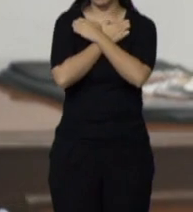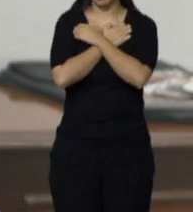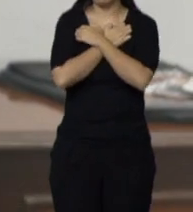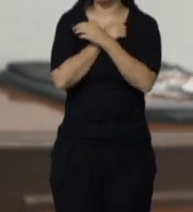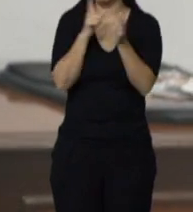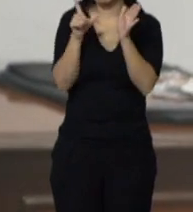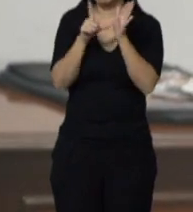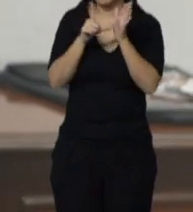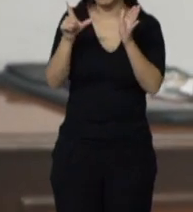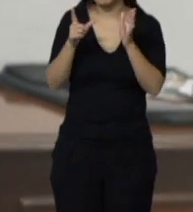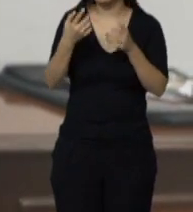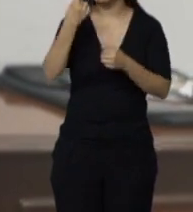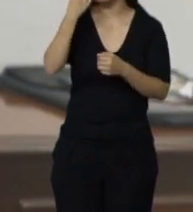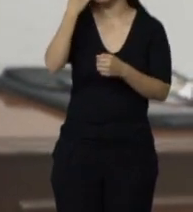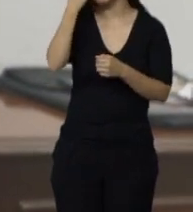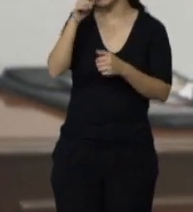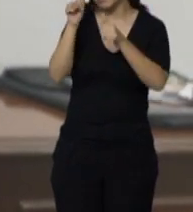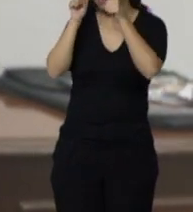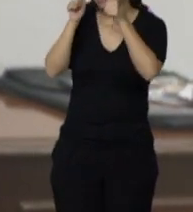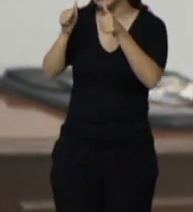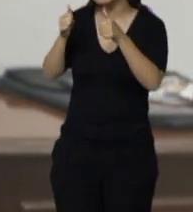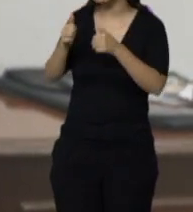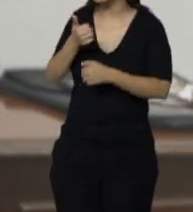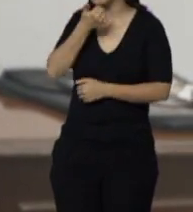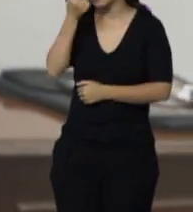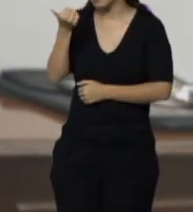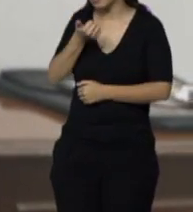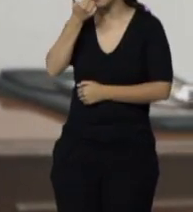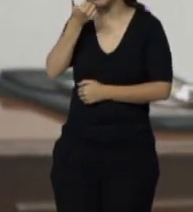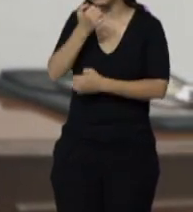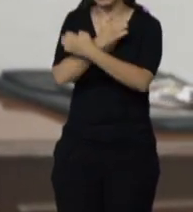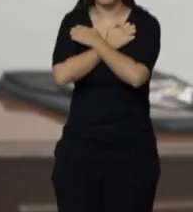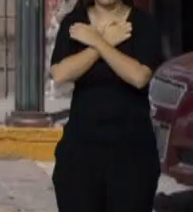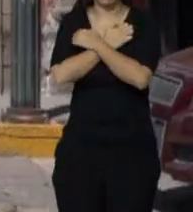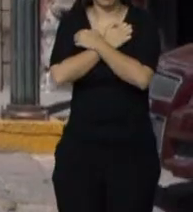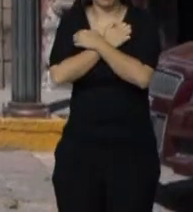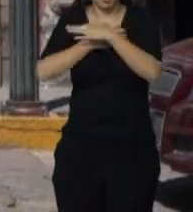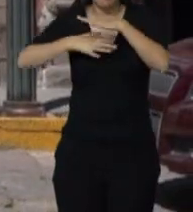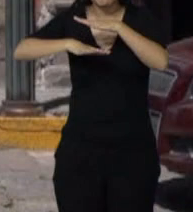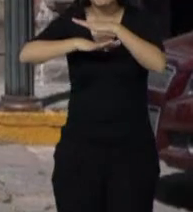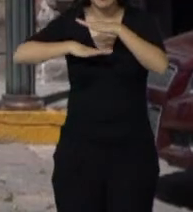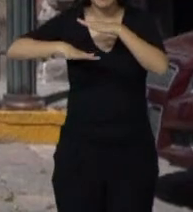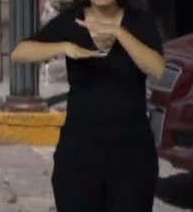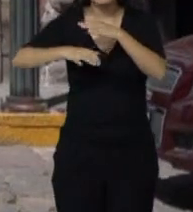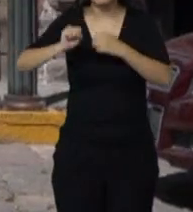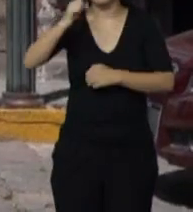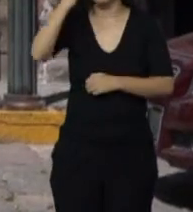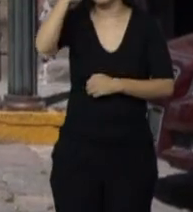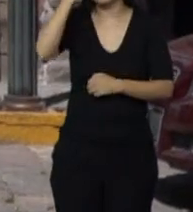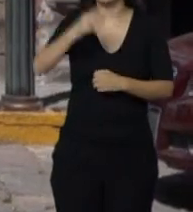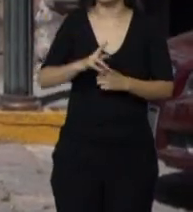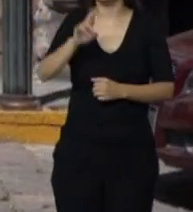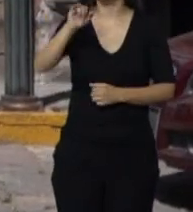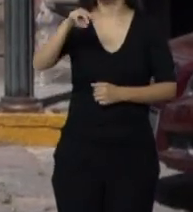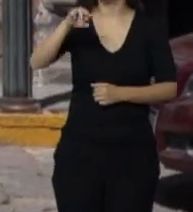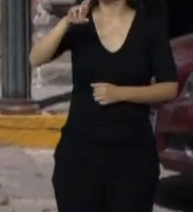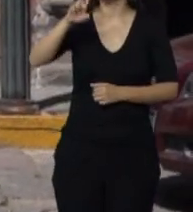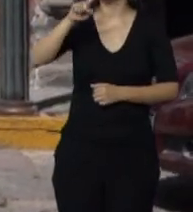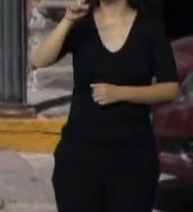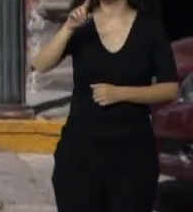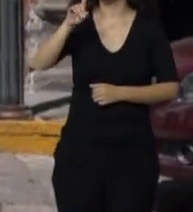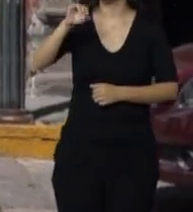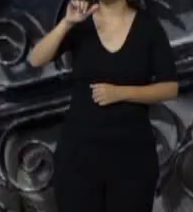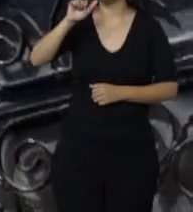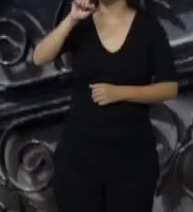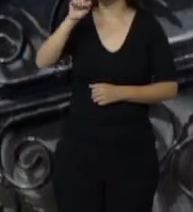para recibir la demanda que hay dentro de educación básica en san luís potosí ramírez díaz reconoció que